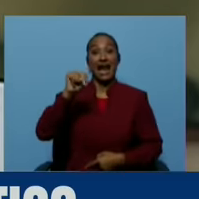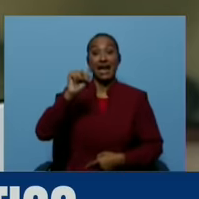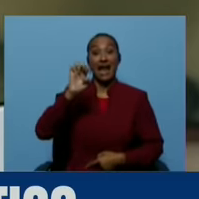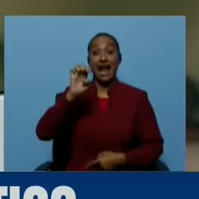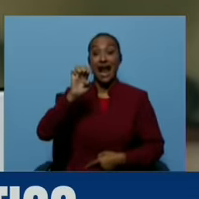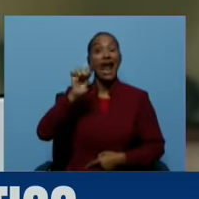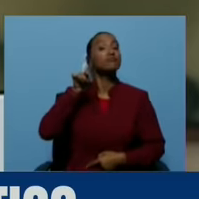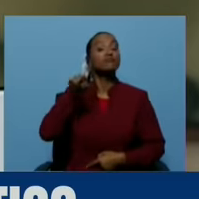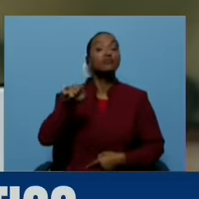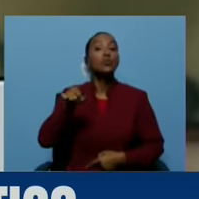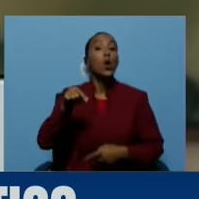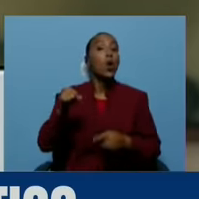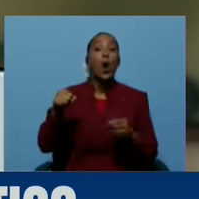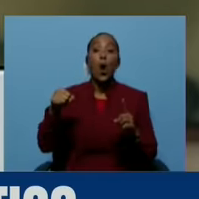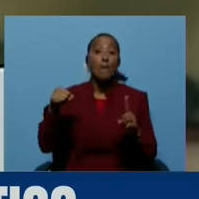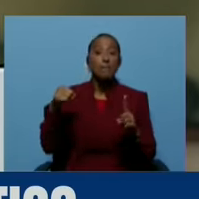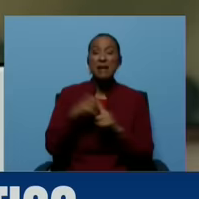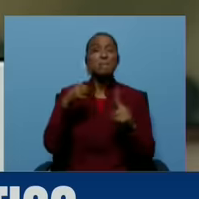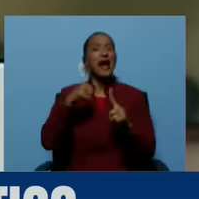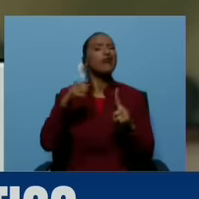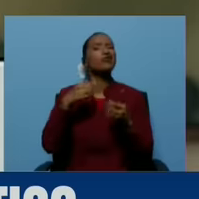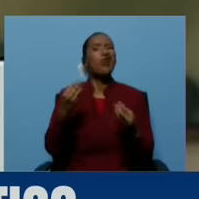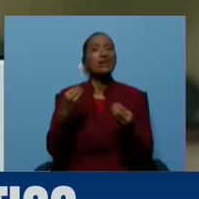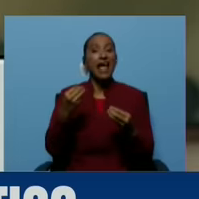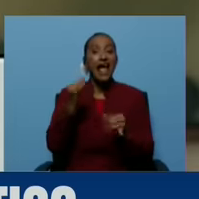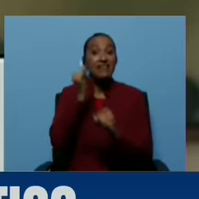que dieron al proceso de transmisión?